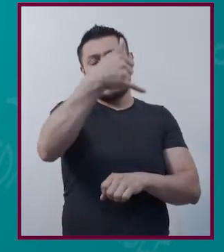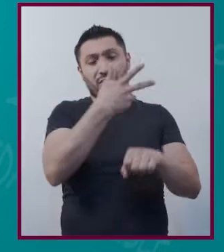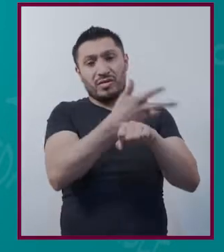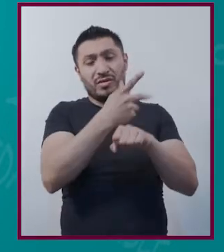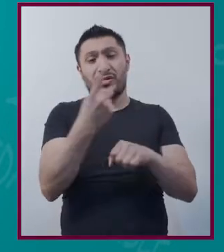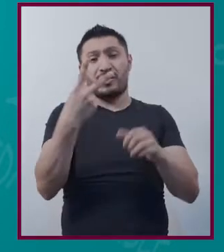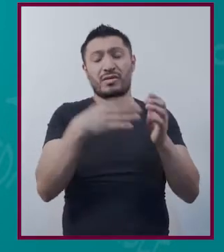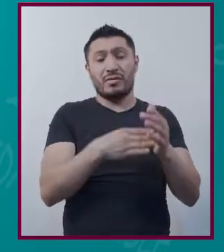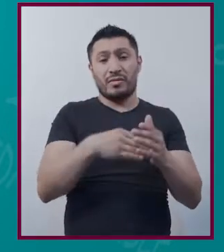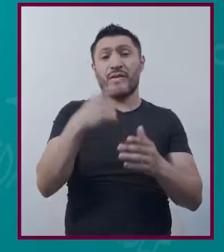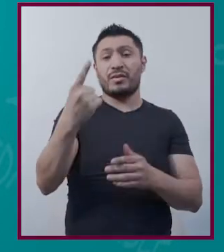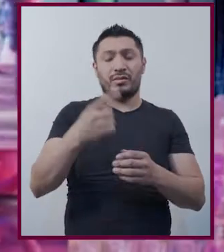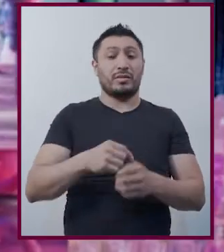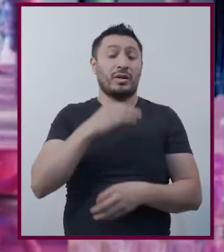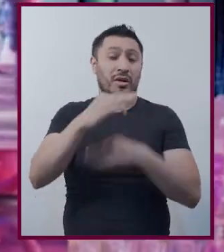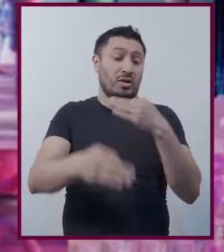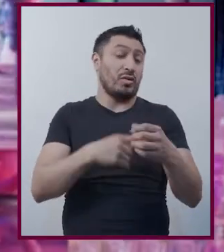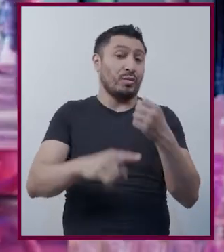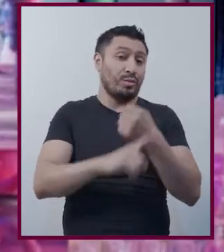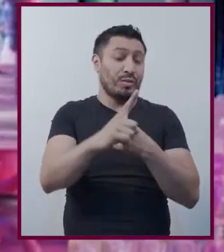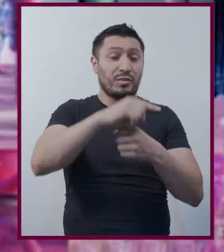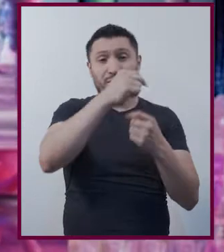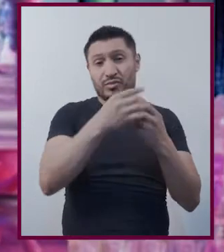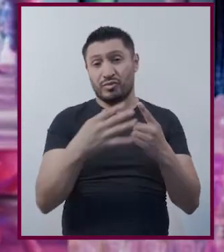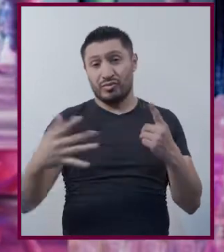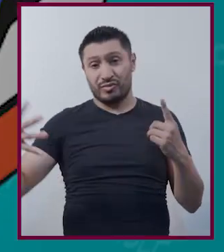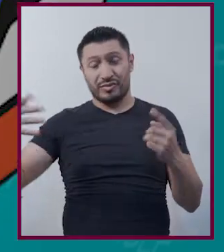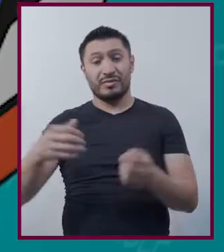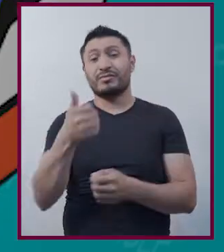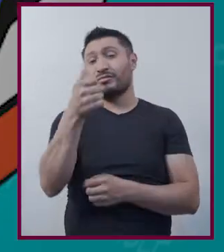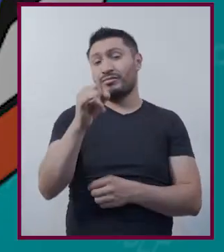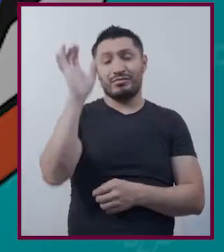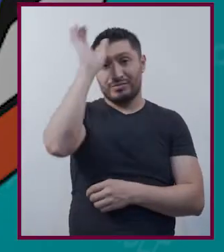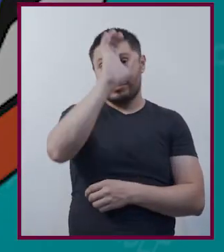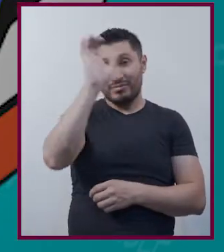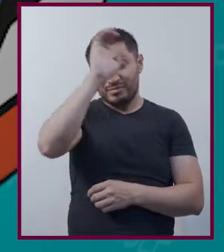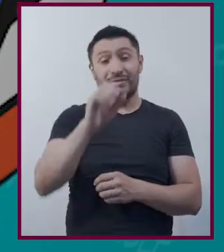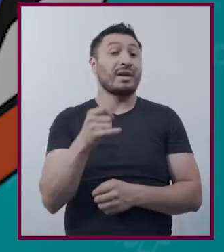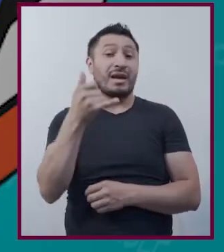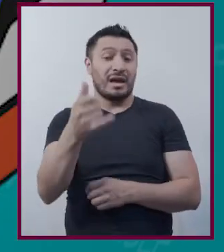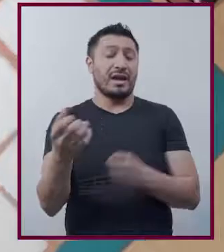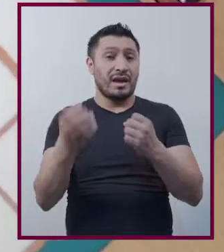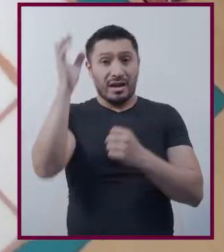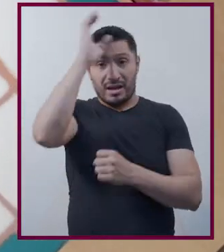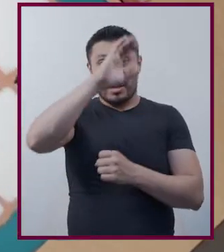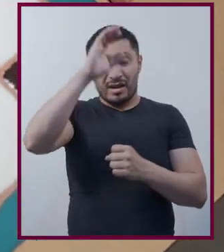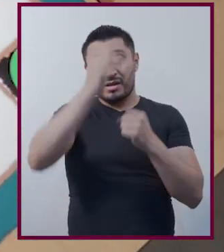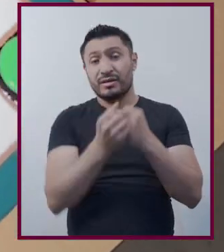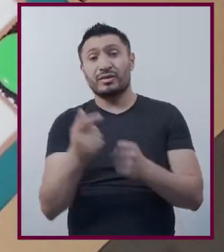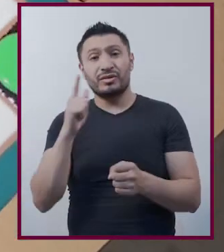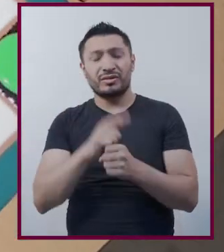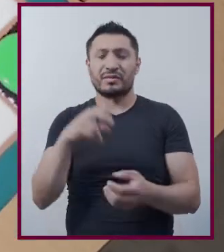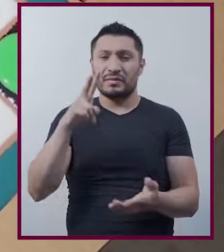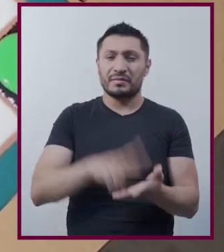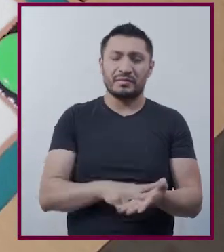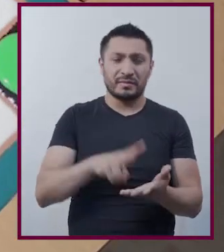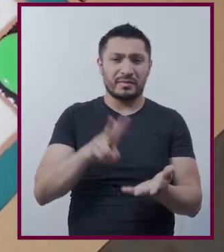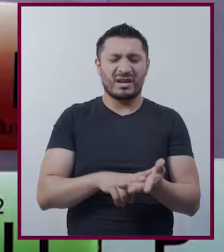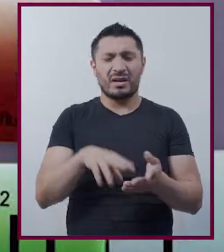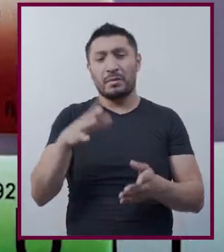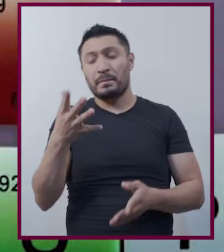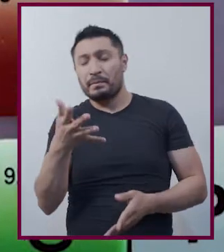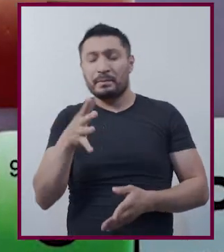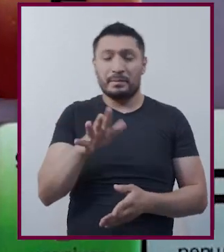desencadenó a partir de ello. Así funcionan las ciencias, y también las ciencias sociales con una validez, digamos,